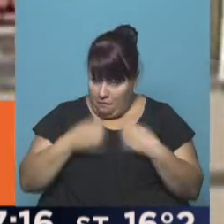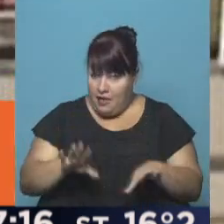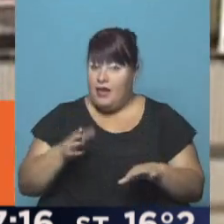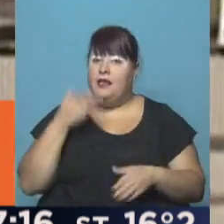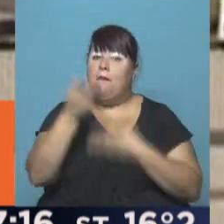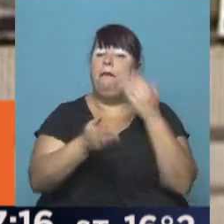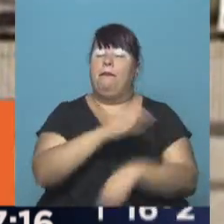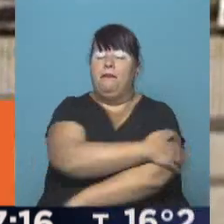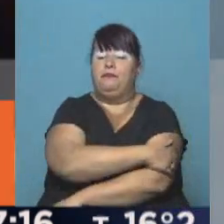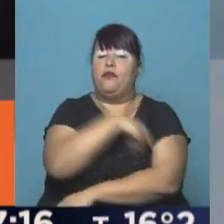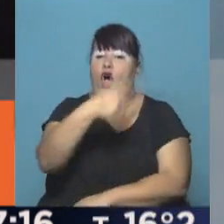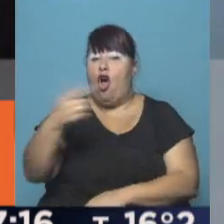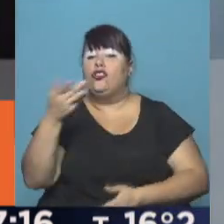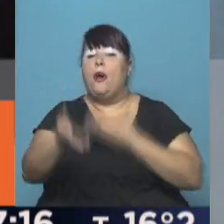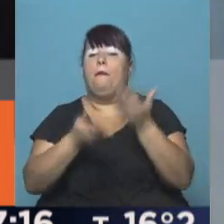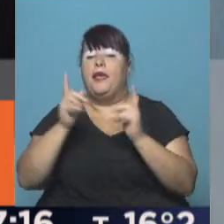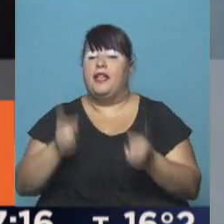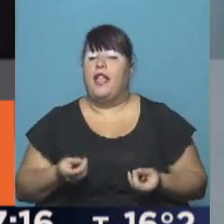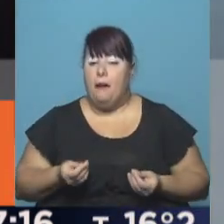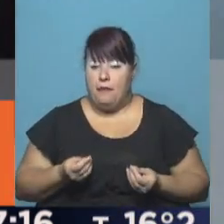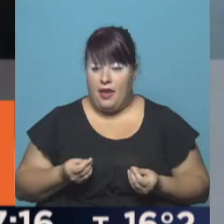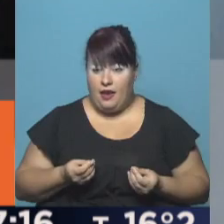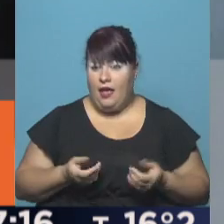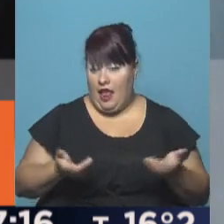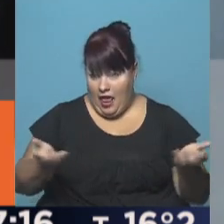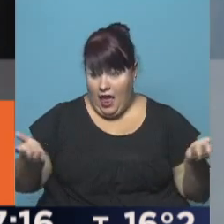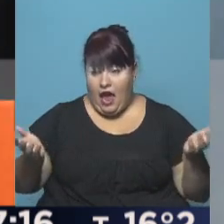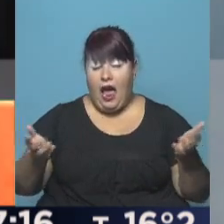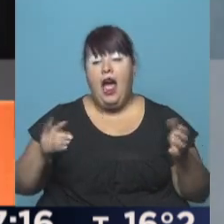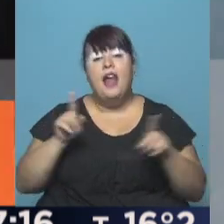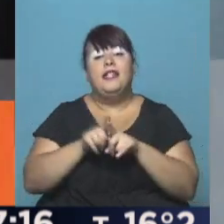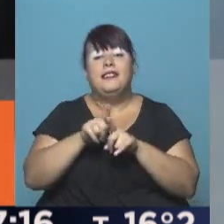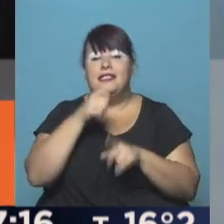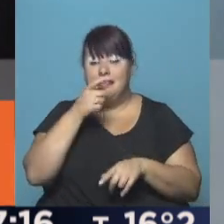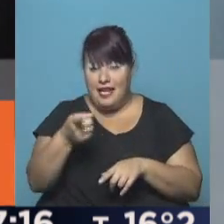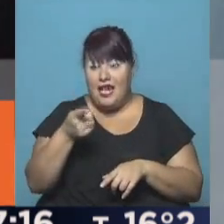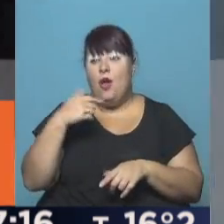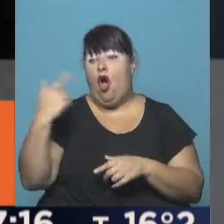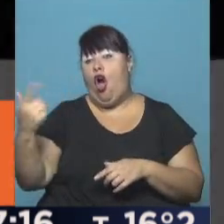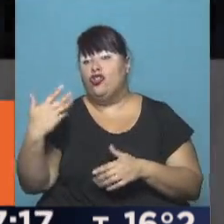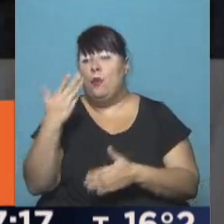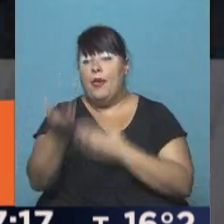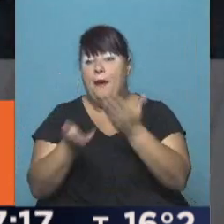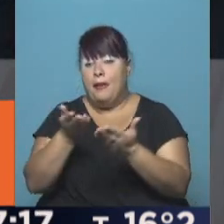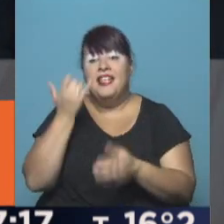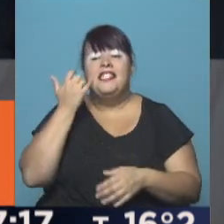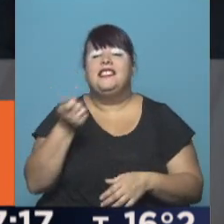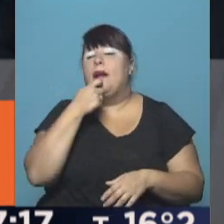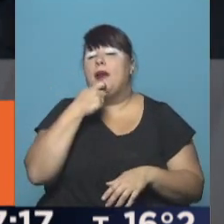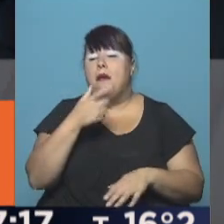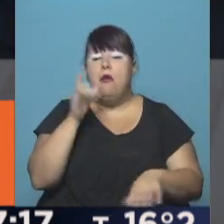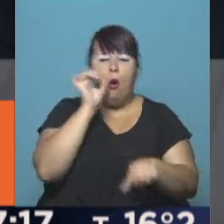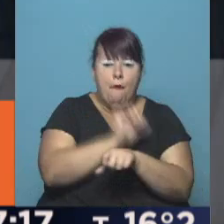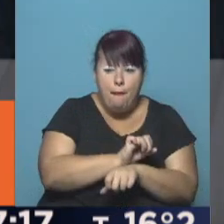pedidos similares de parte de otros represores efectivamente abre a la petición para aquellos ya sea que estén